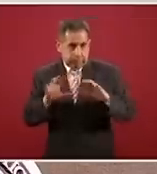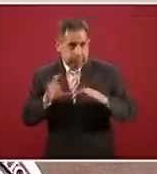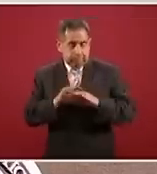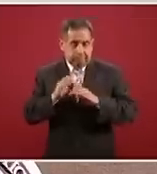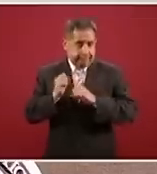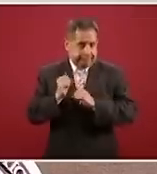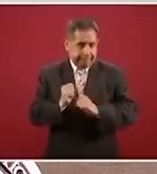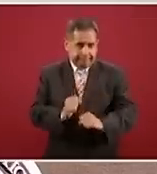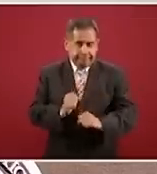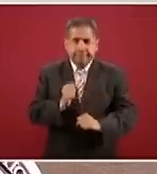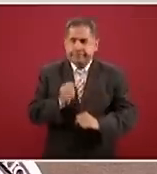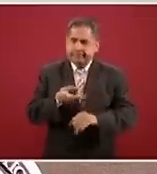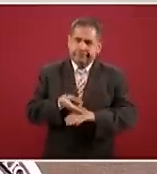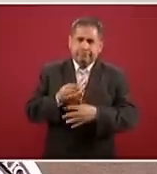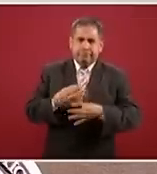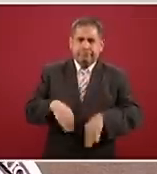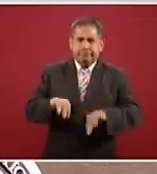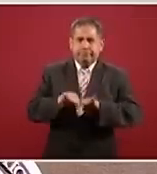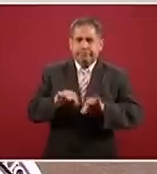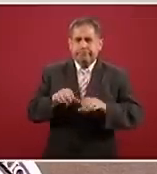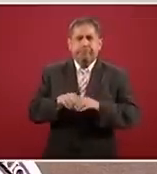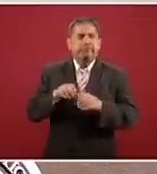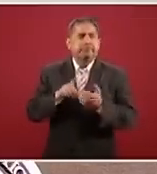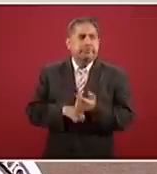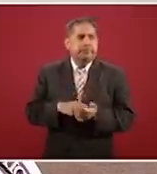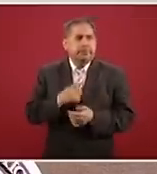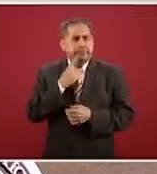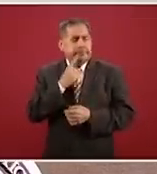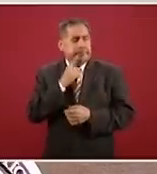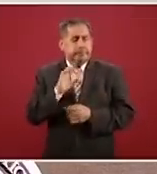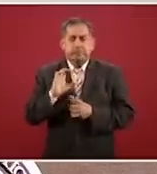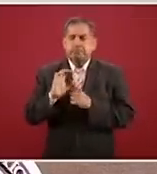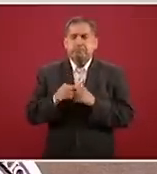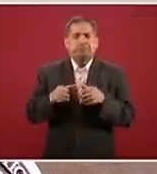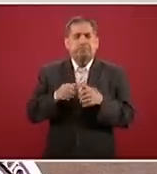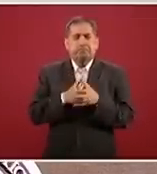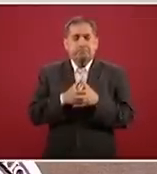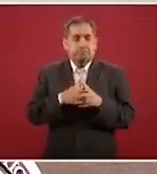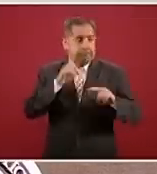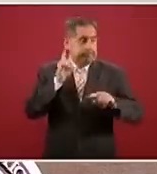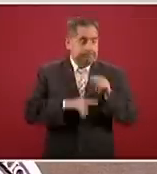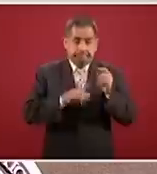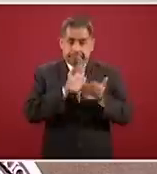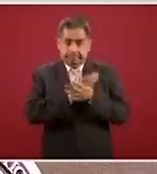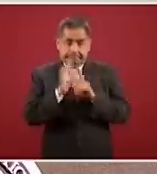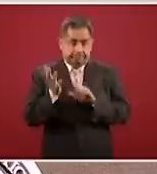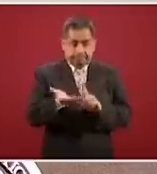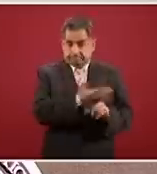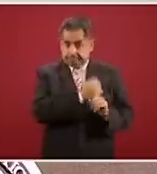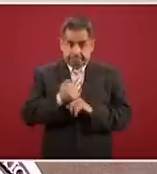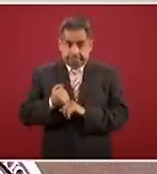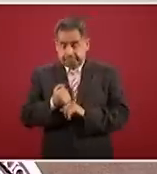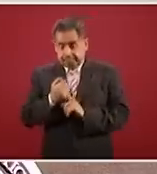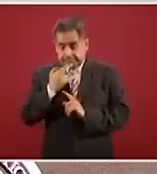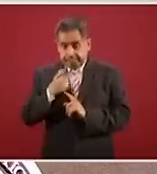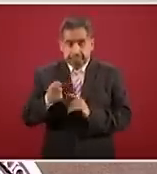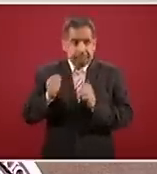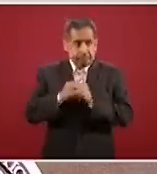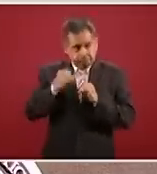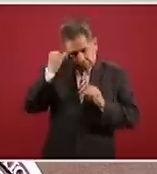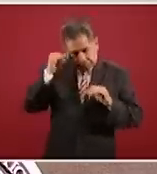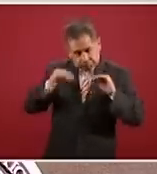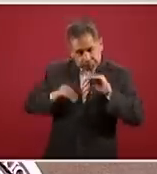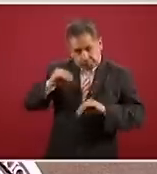manera muy importante la Comisión Nacional Antisecuestros con